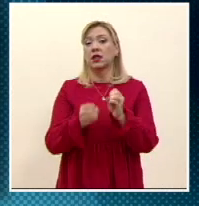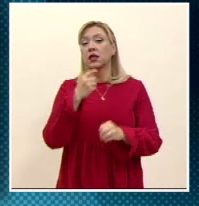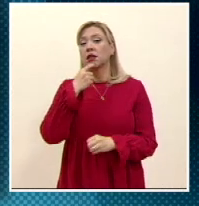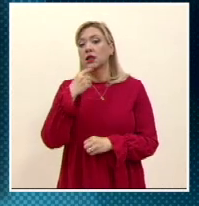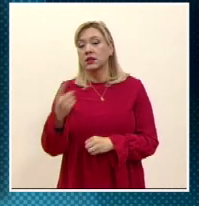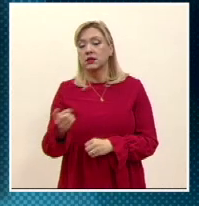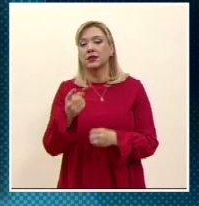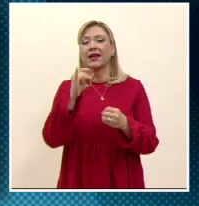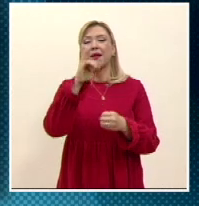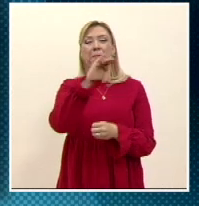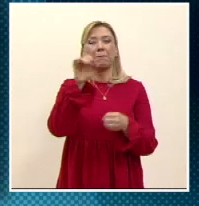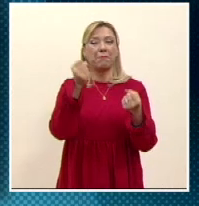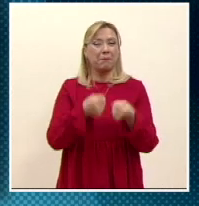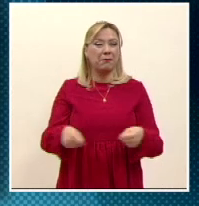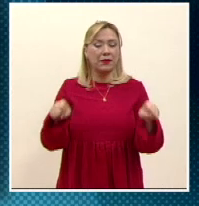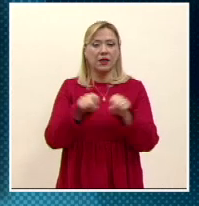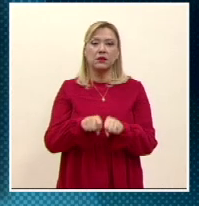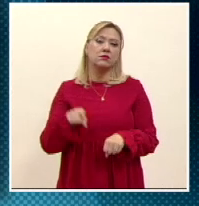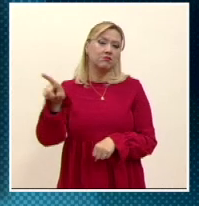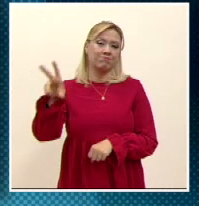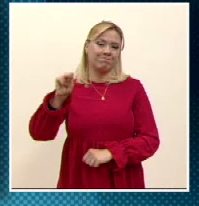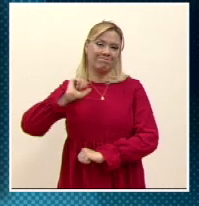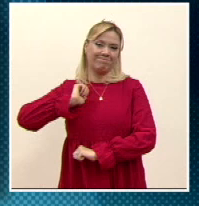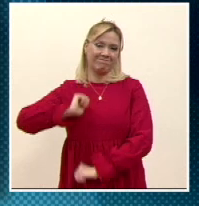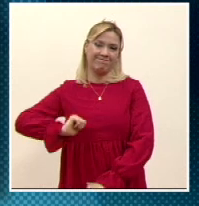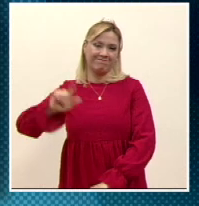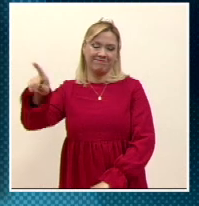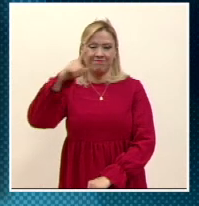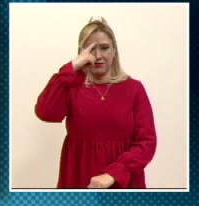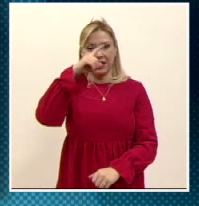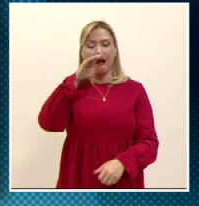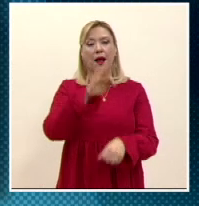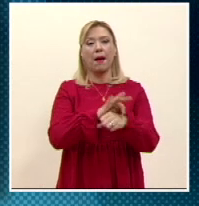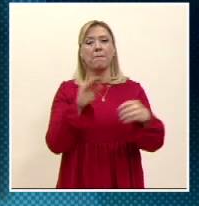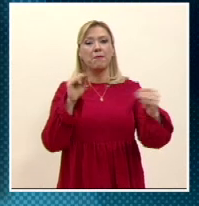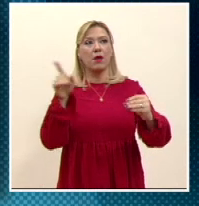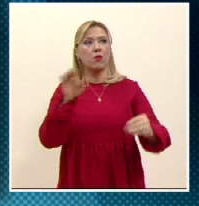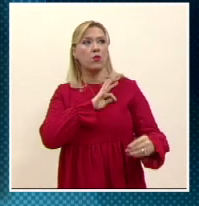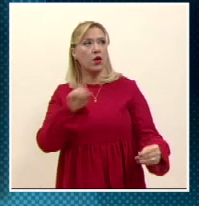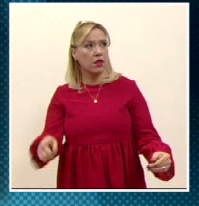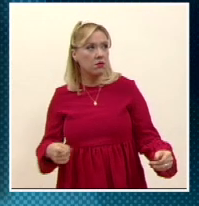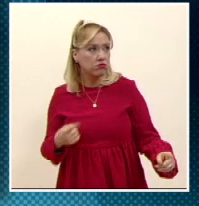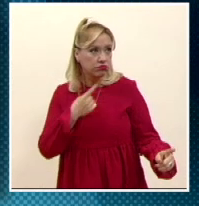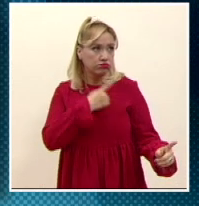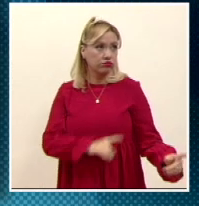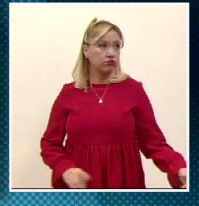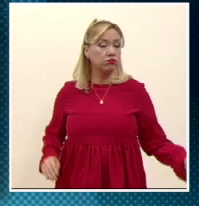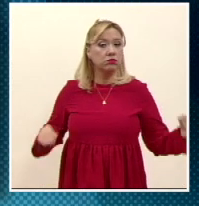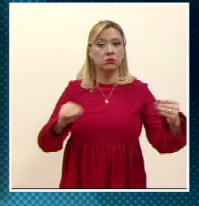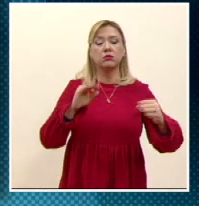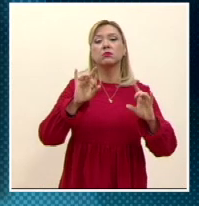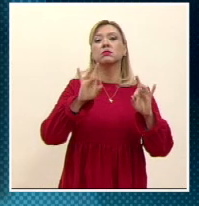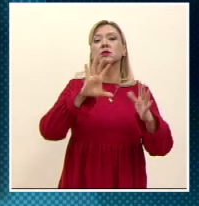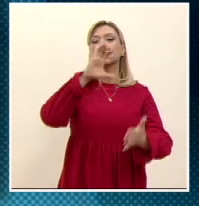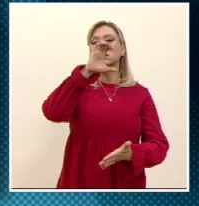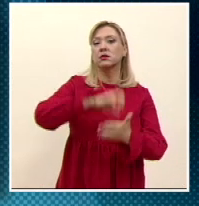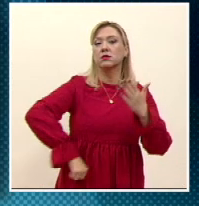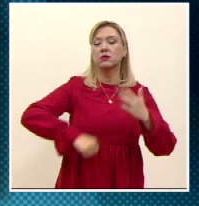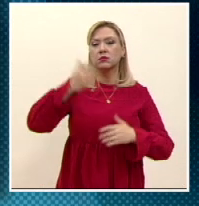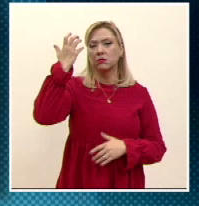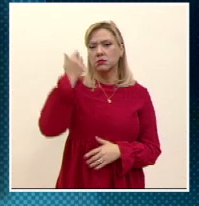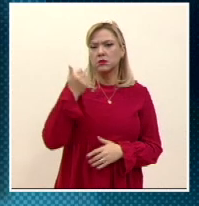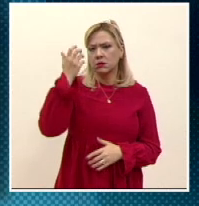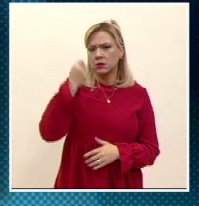el Seguro Social no es autoridad para efectos del juicio de amparo. Esto cuando realiza descuentos a las pensiones con